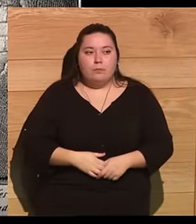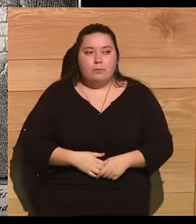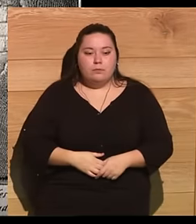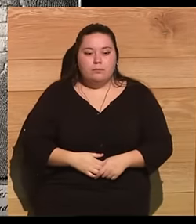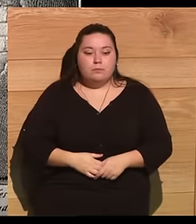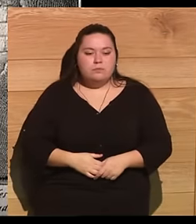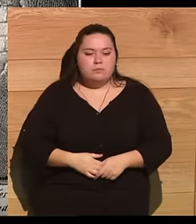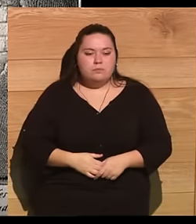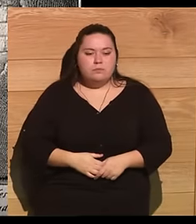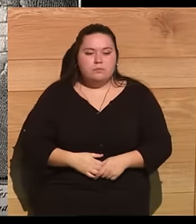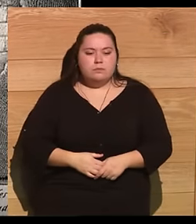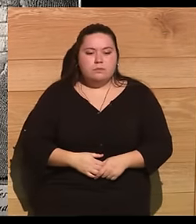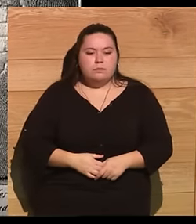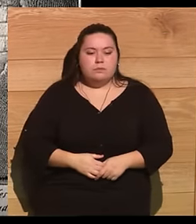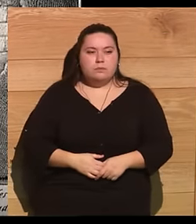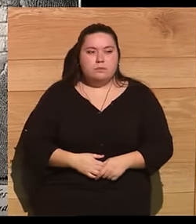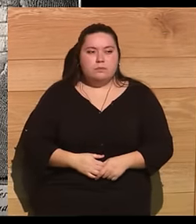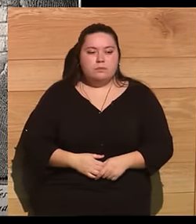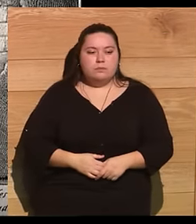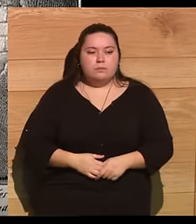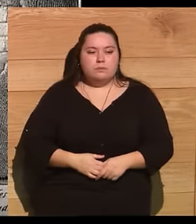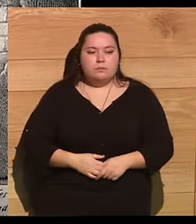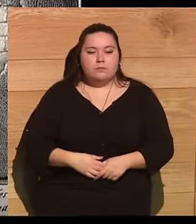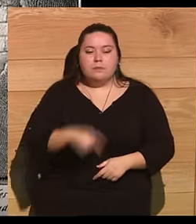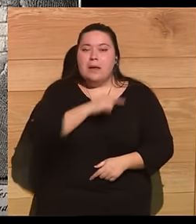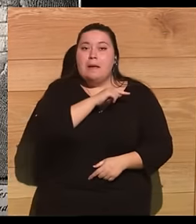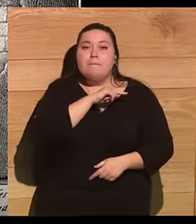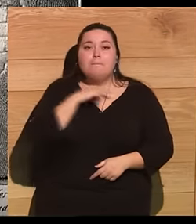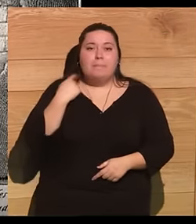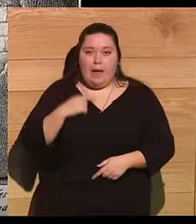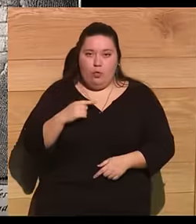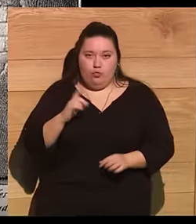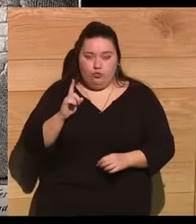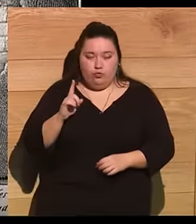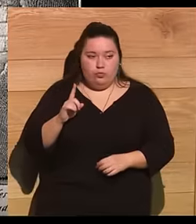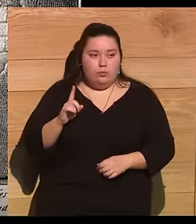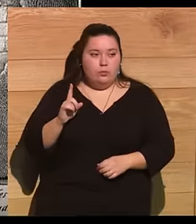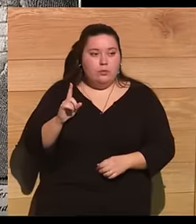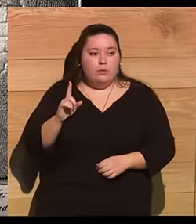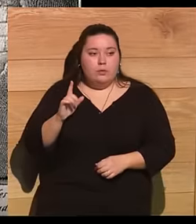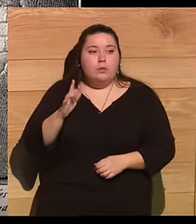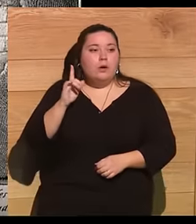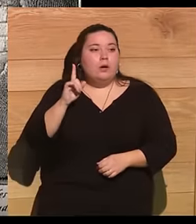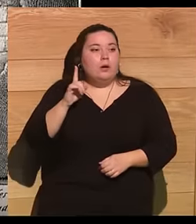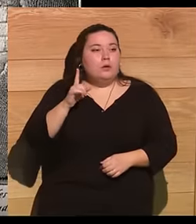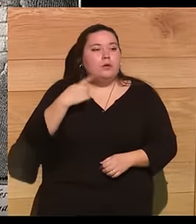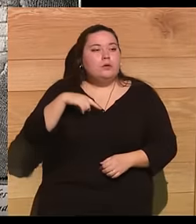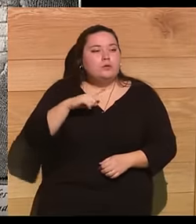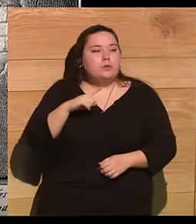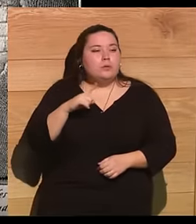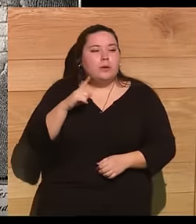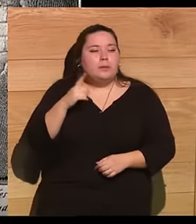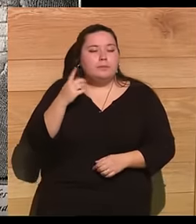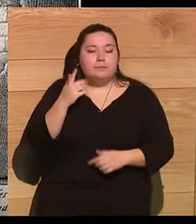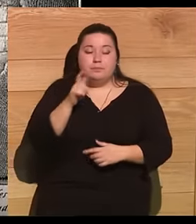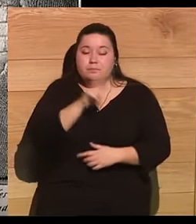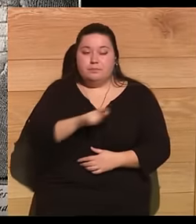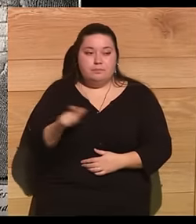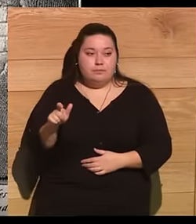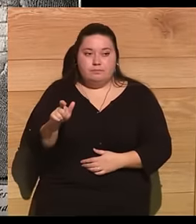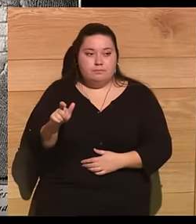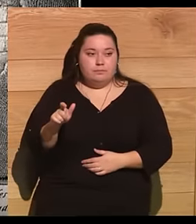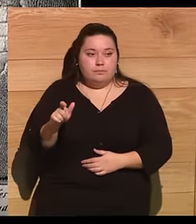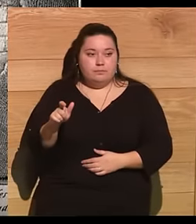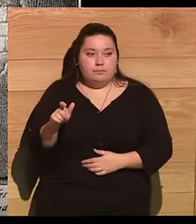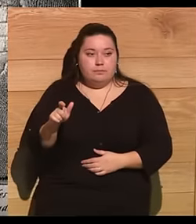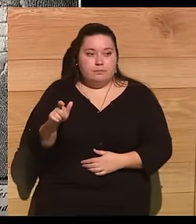pecados, podemos sacarlos del cerebro. Y entonces podemos pensar hasta dónde podemos llegar con la tecnología a día de